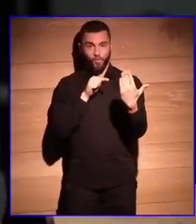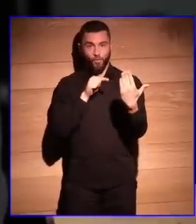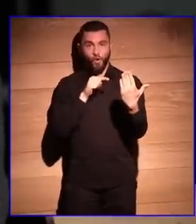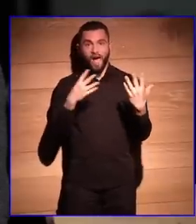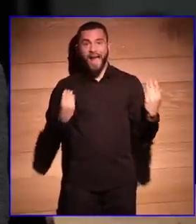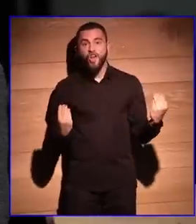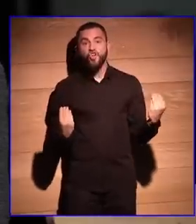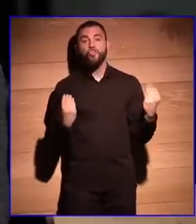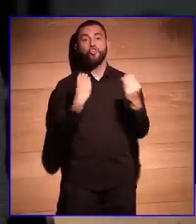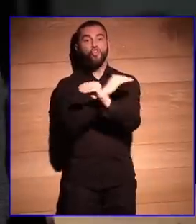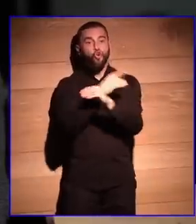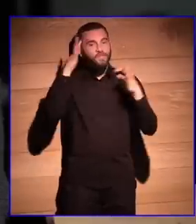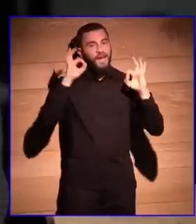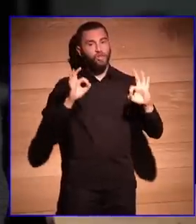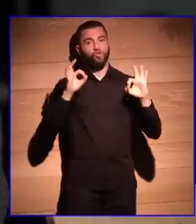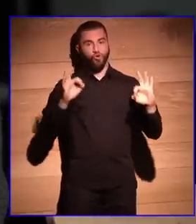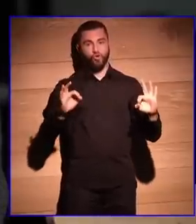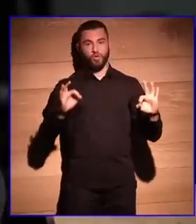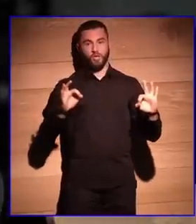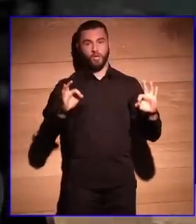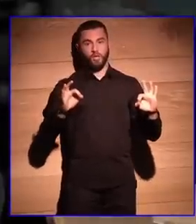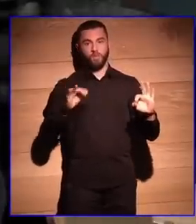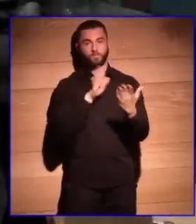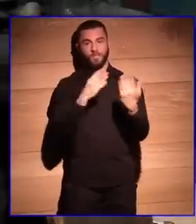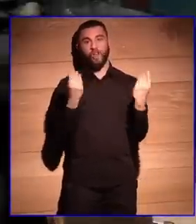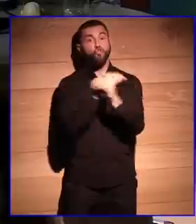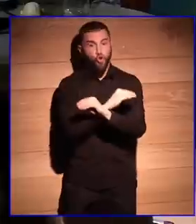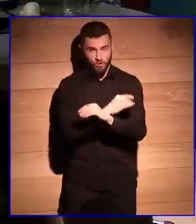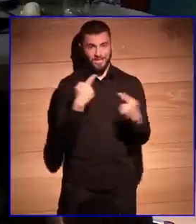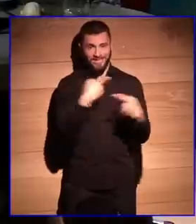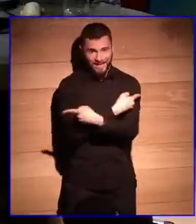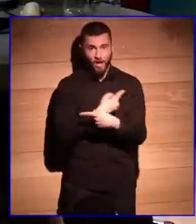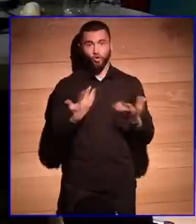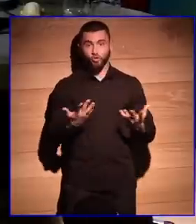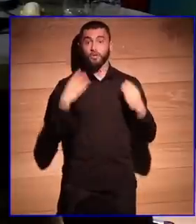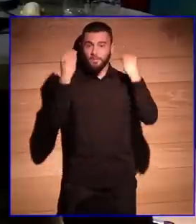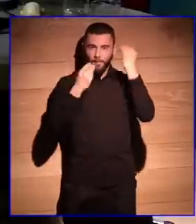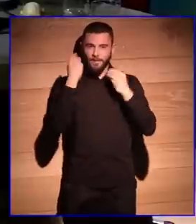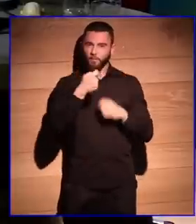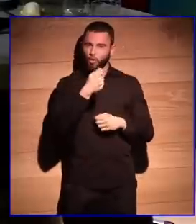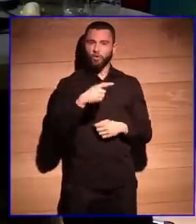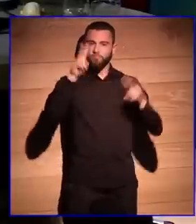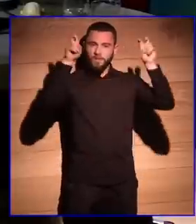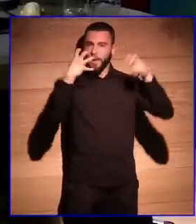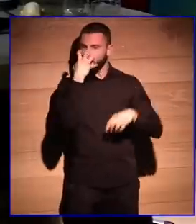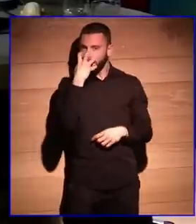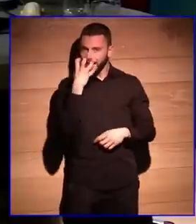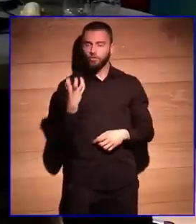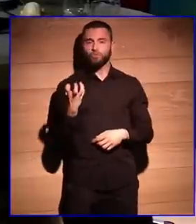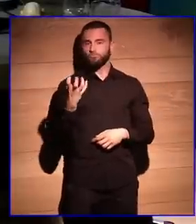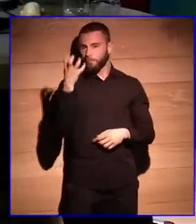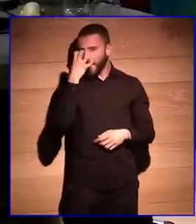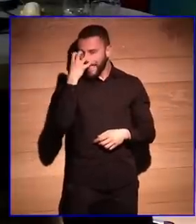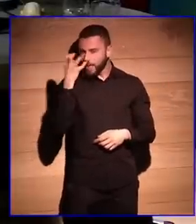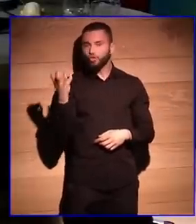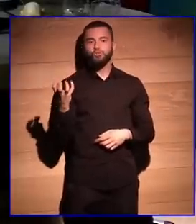contrario a lo que su lógica impone. Eso es, y me pensaba también un poco en los payasos, por ejemplo, que son también una